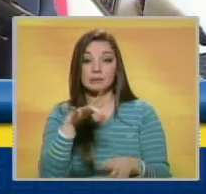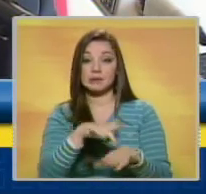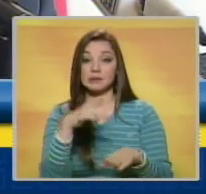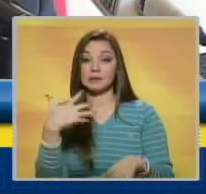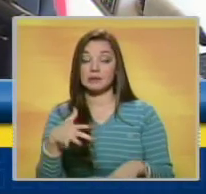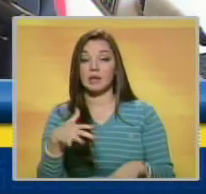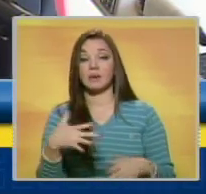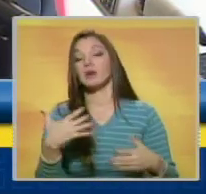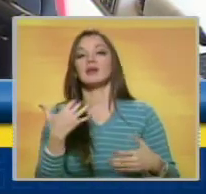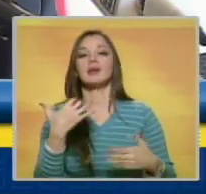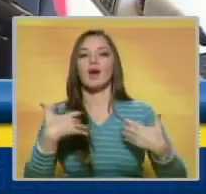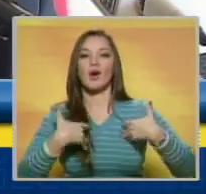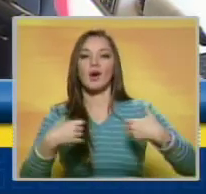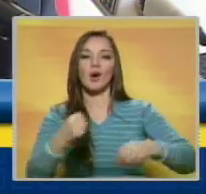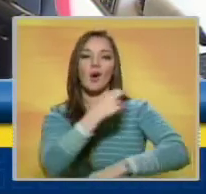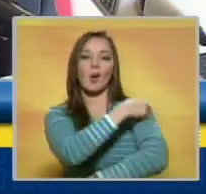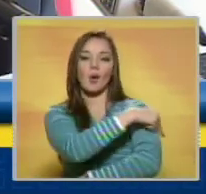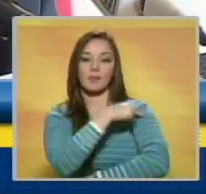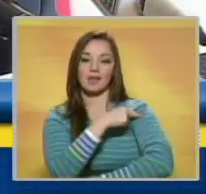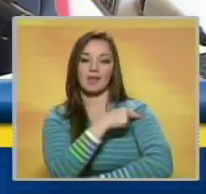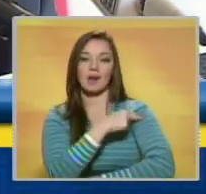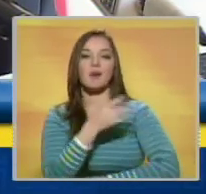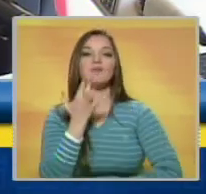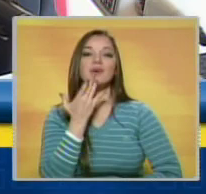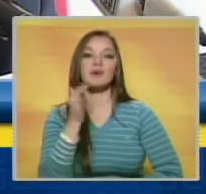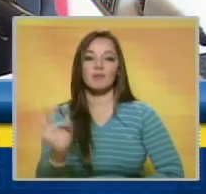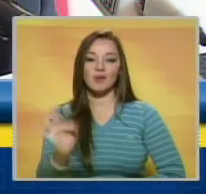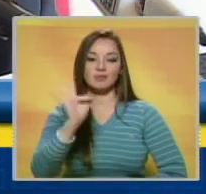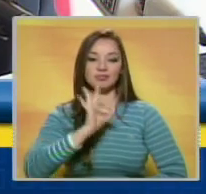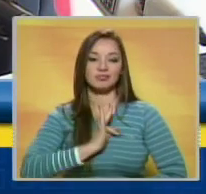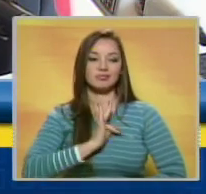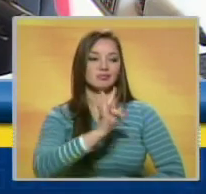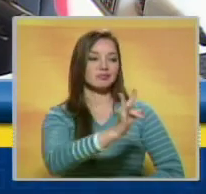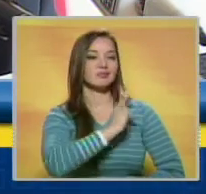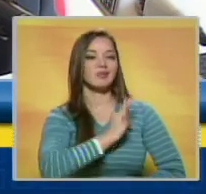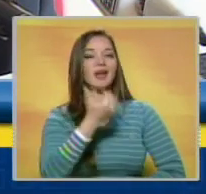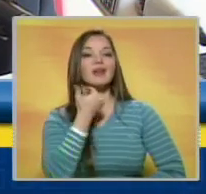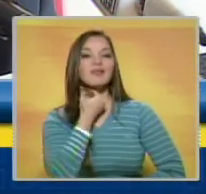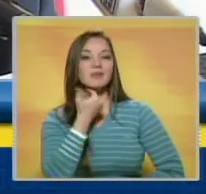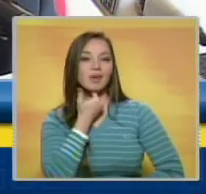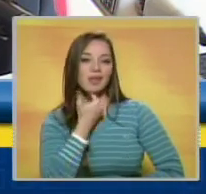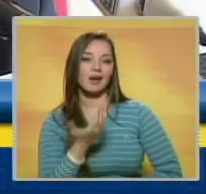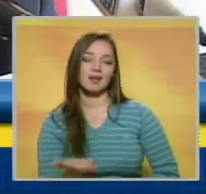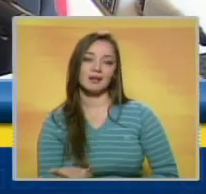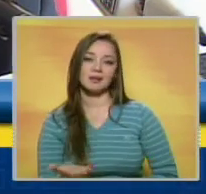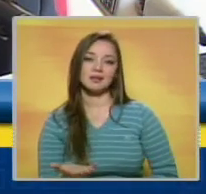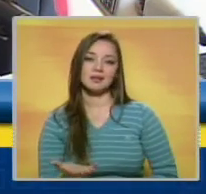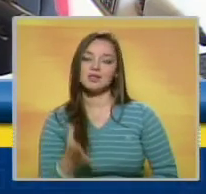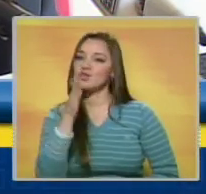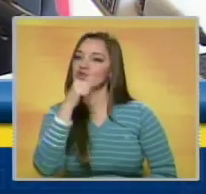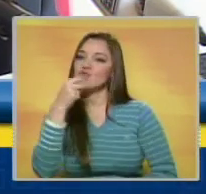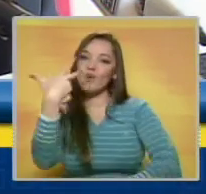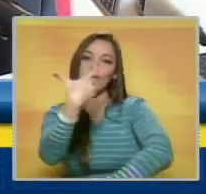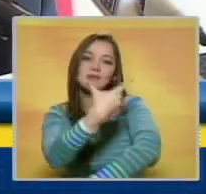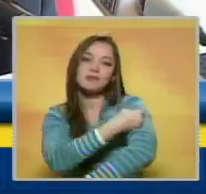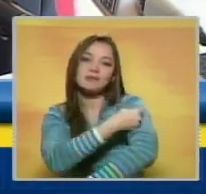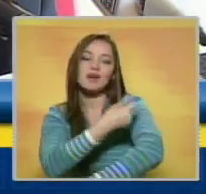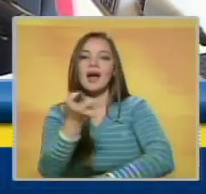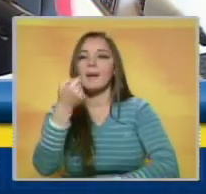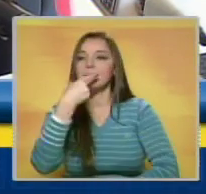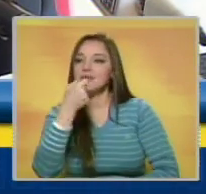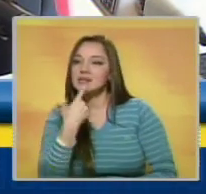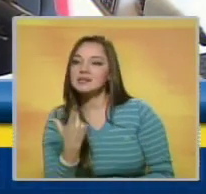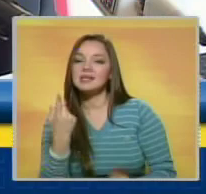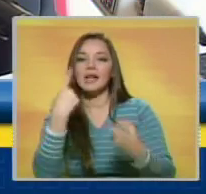campo de la salud, como el de epidemias virales no enfrentadas con eficiencia, la carencia de